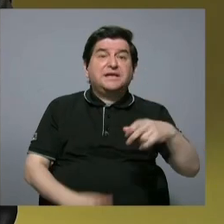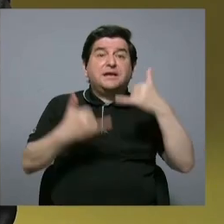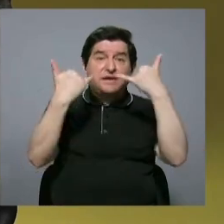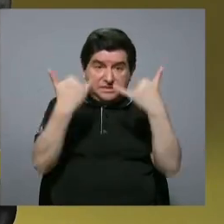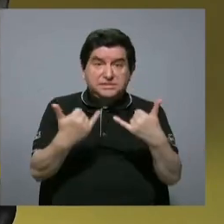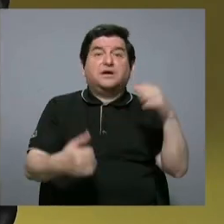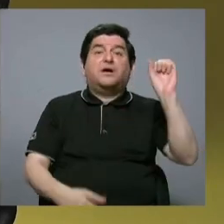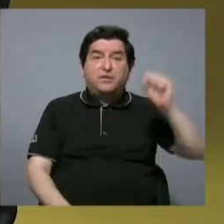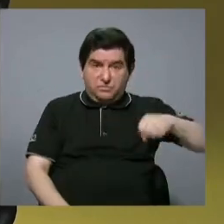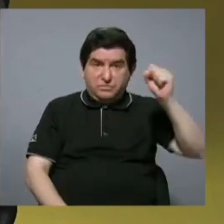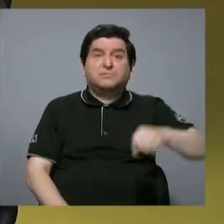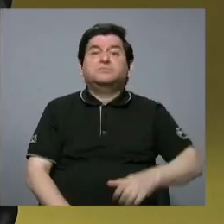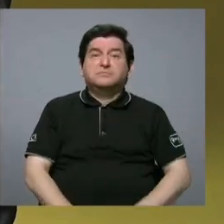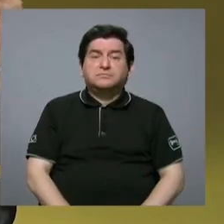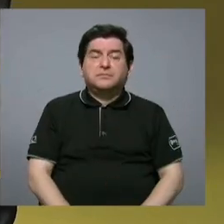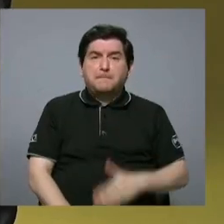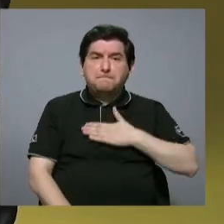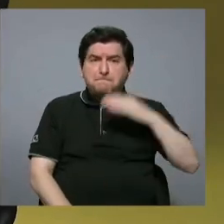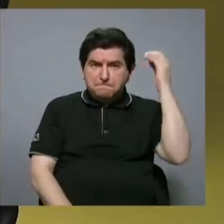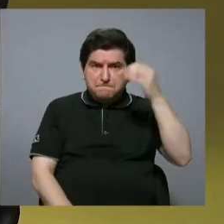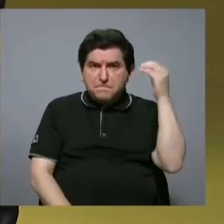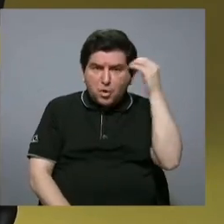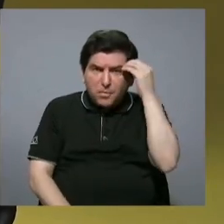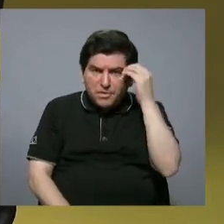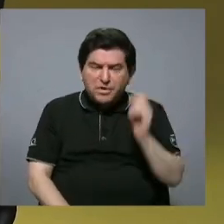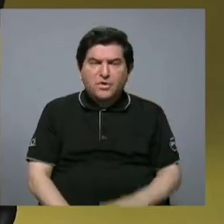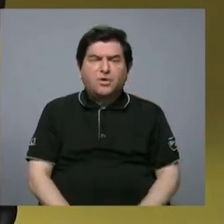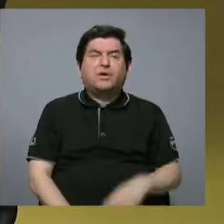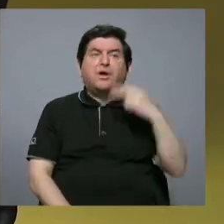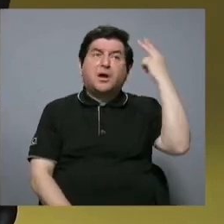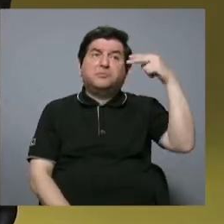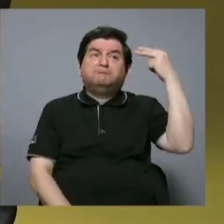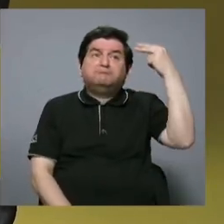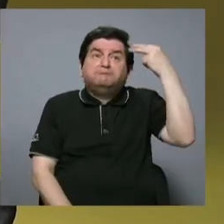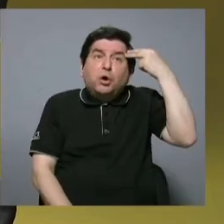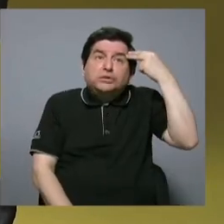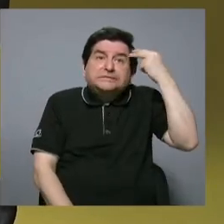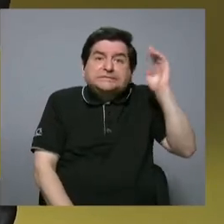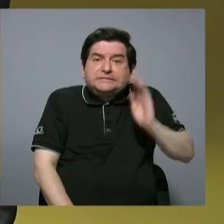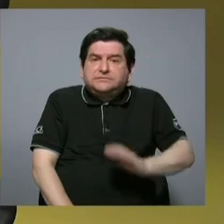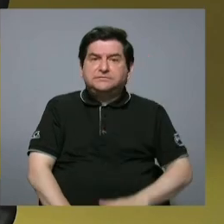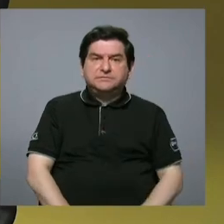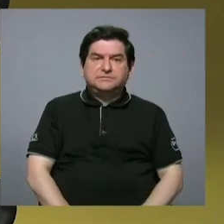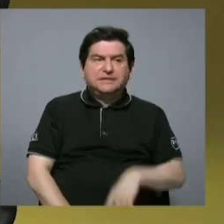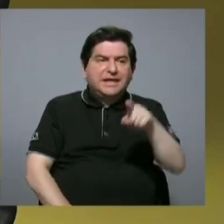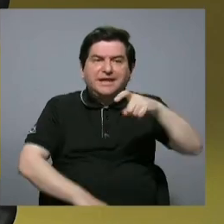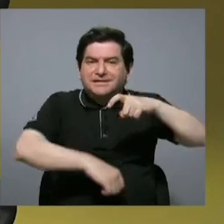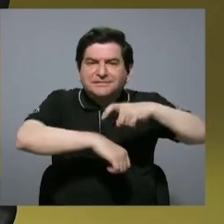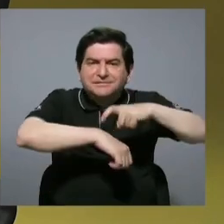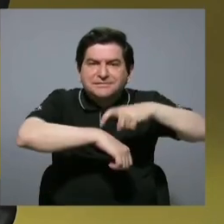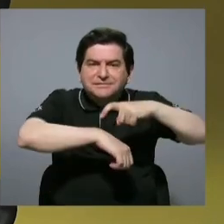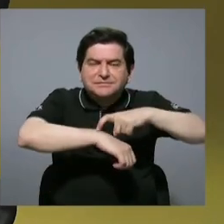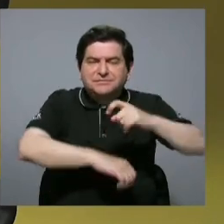importante, ¿verdad? Y en mi opinión, eso es como una hipótesis, ¿verdad? Ahí es donde